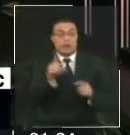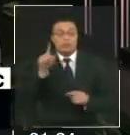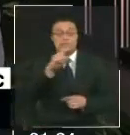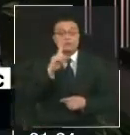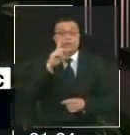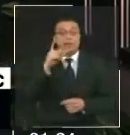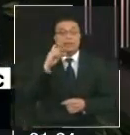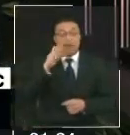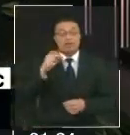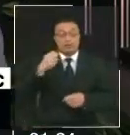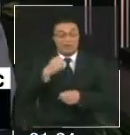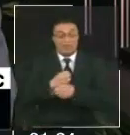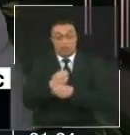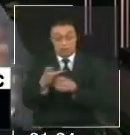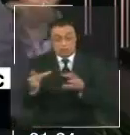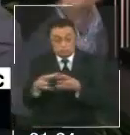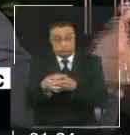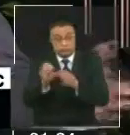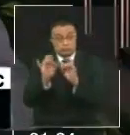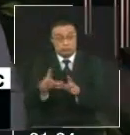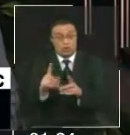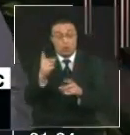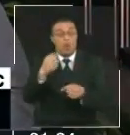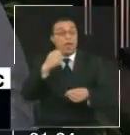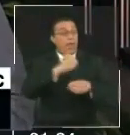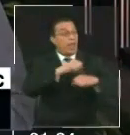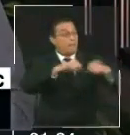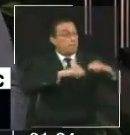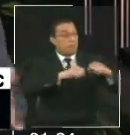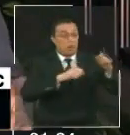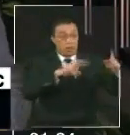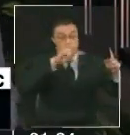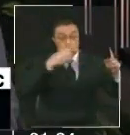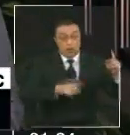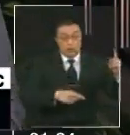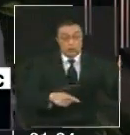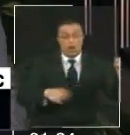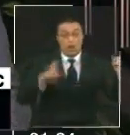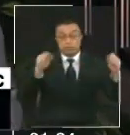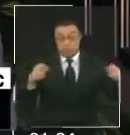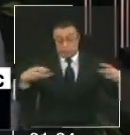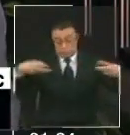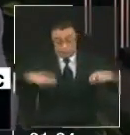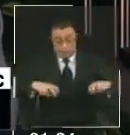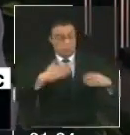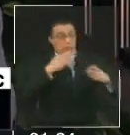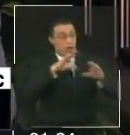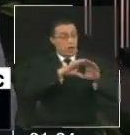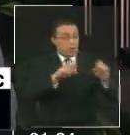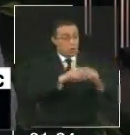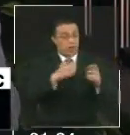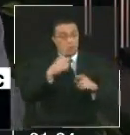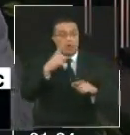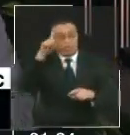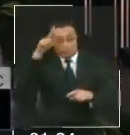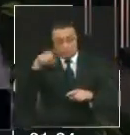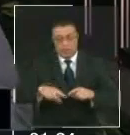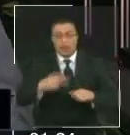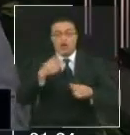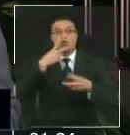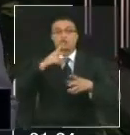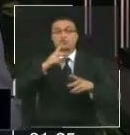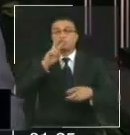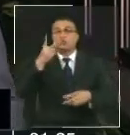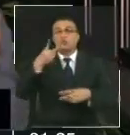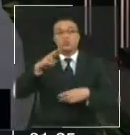sindicato, los trabajadores organizados por una parte y el empleador por la otra parte se puedan sentar y poner de acuerdo sobre las jornadas, los